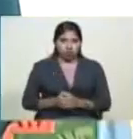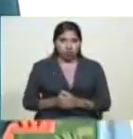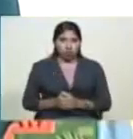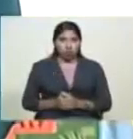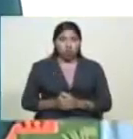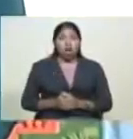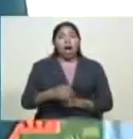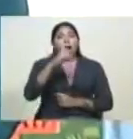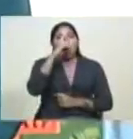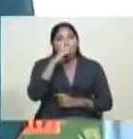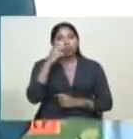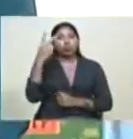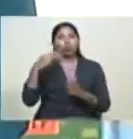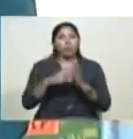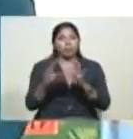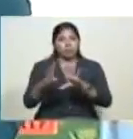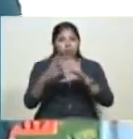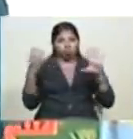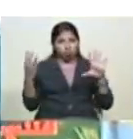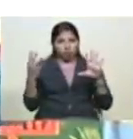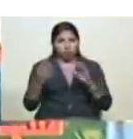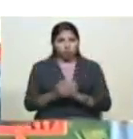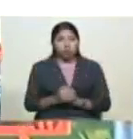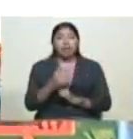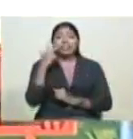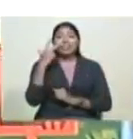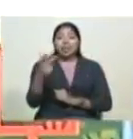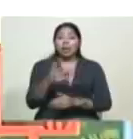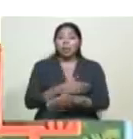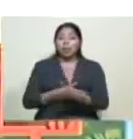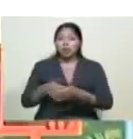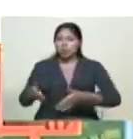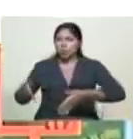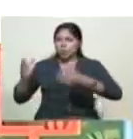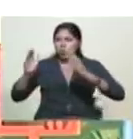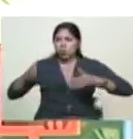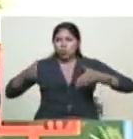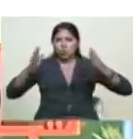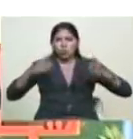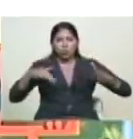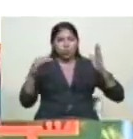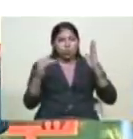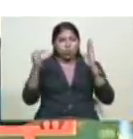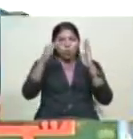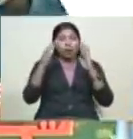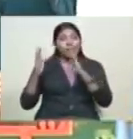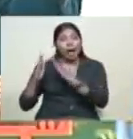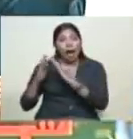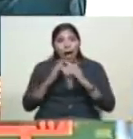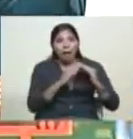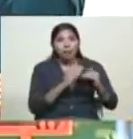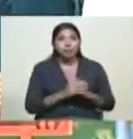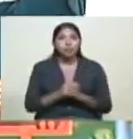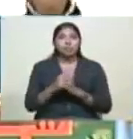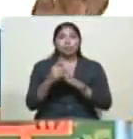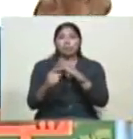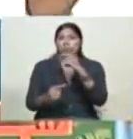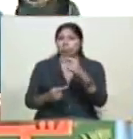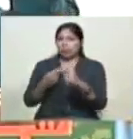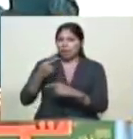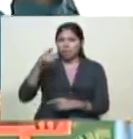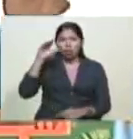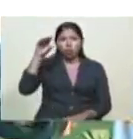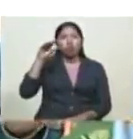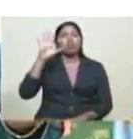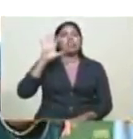Año 2019, 3 millones de hogares. Y la próxima meta más allá, 5